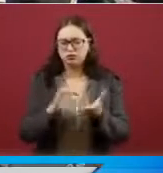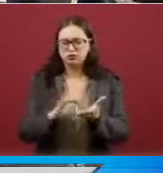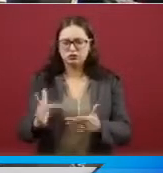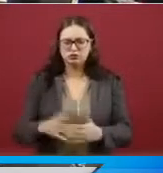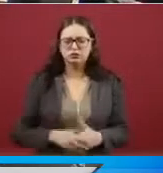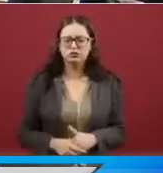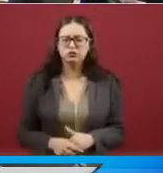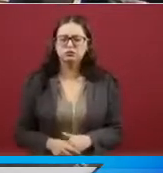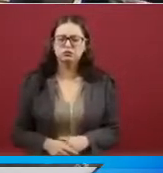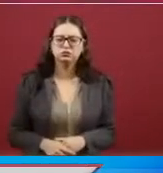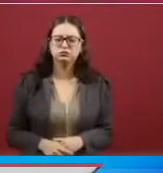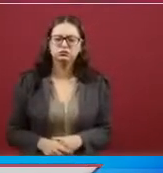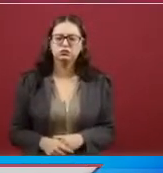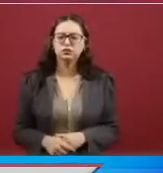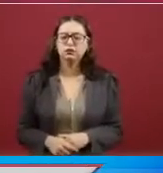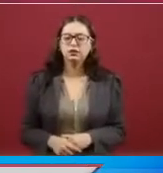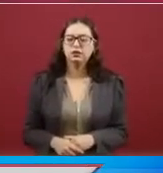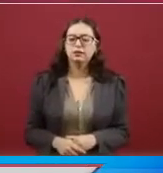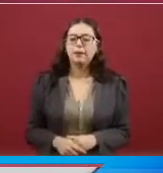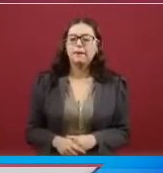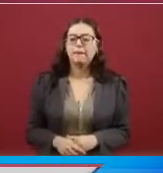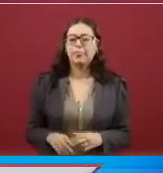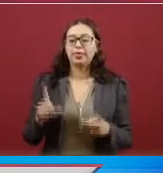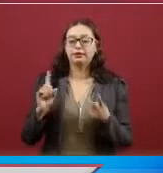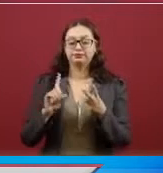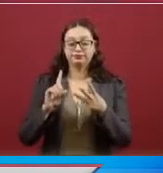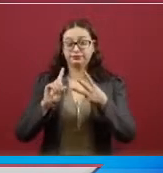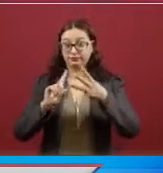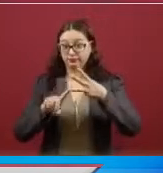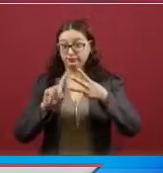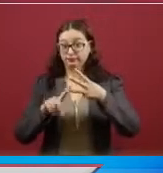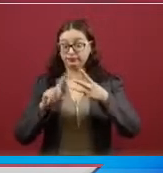Campaña en Puebla. Acerca de las campañas,